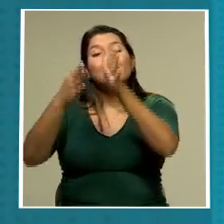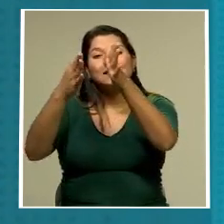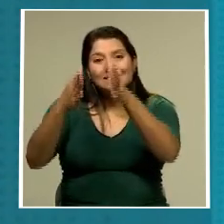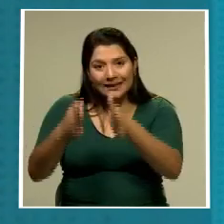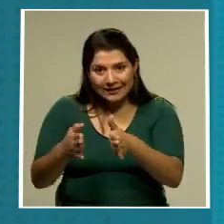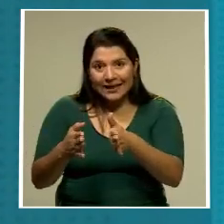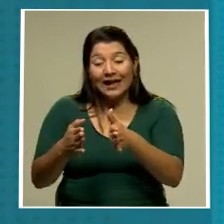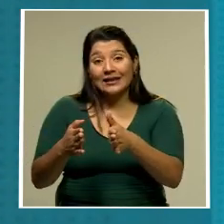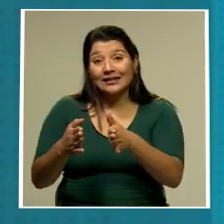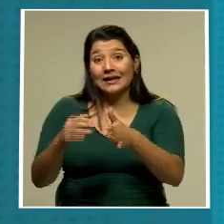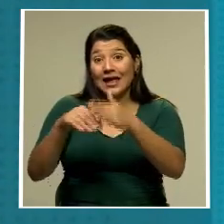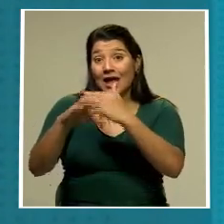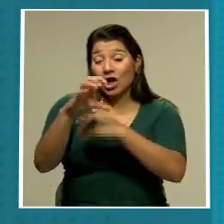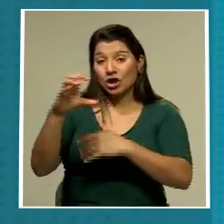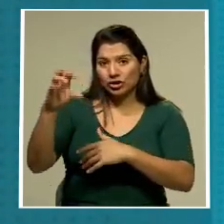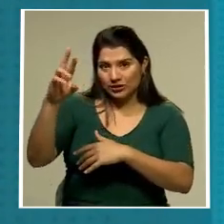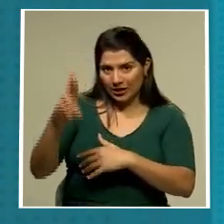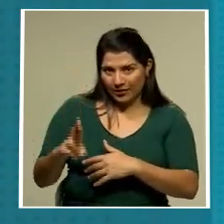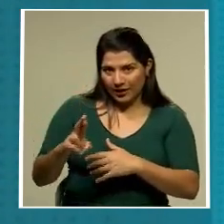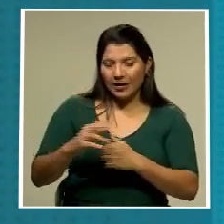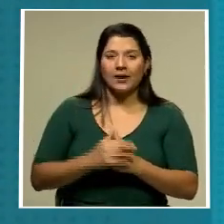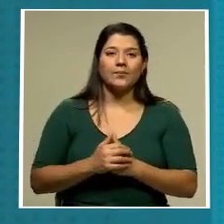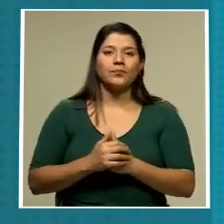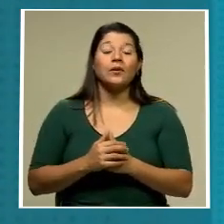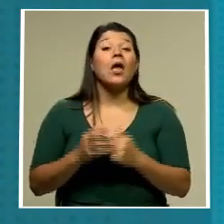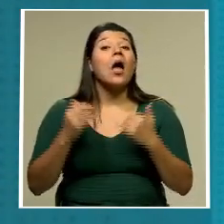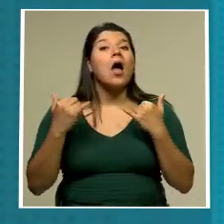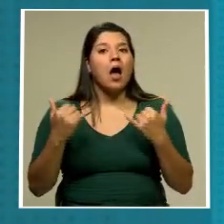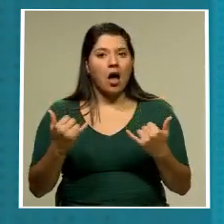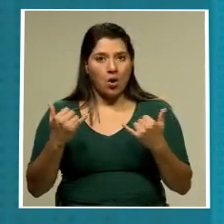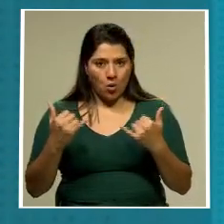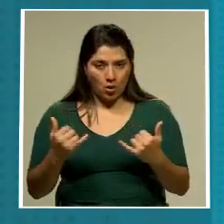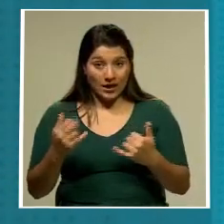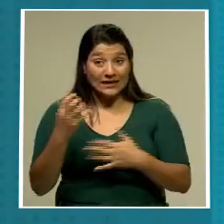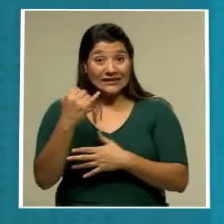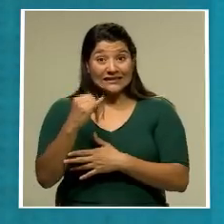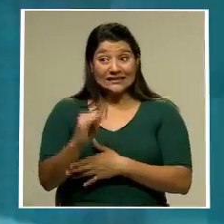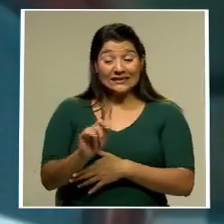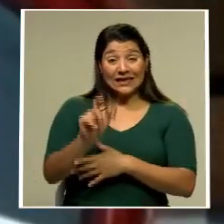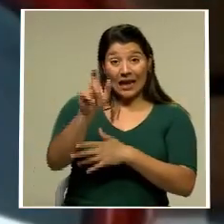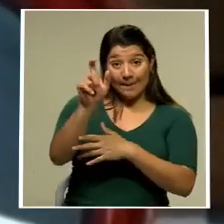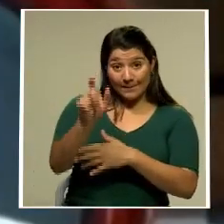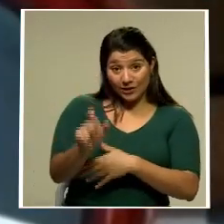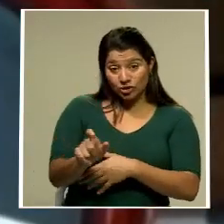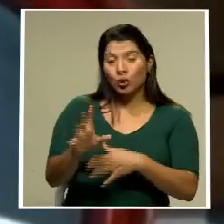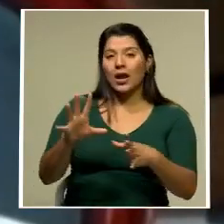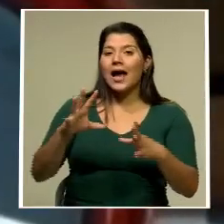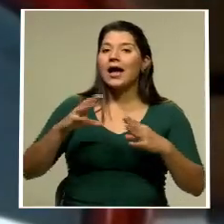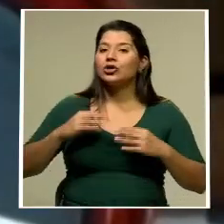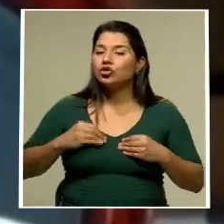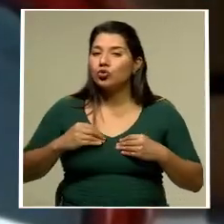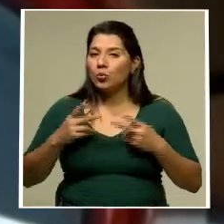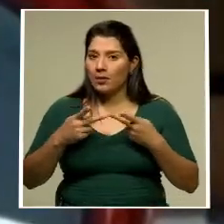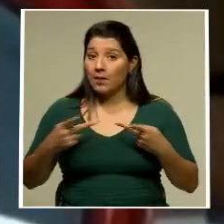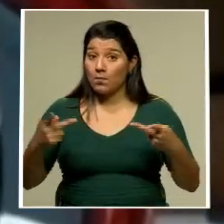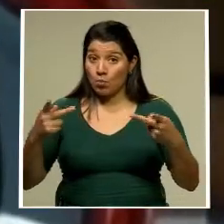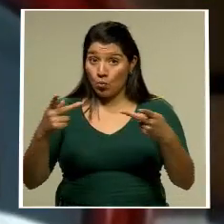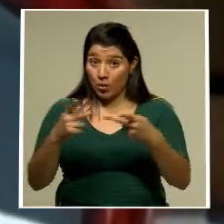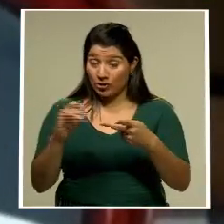diplomáticos de la República. En consecuencia, si la persona que ocupa ese cargo que se